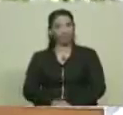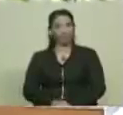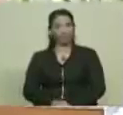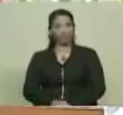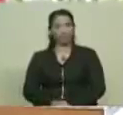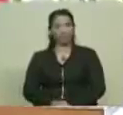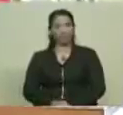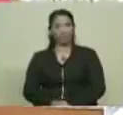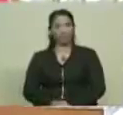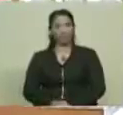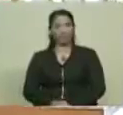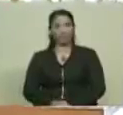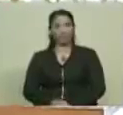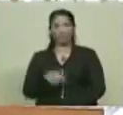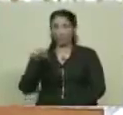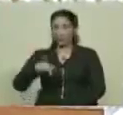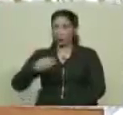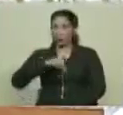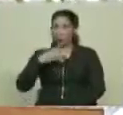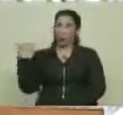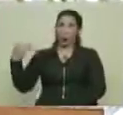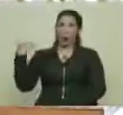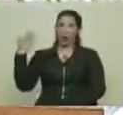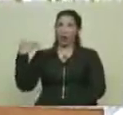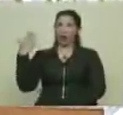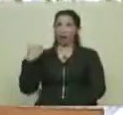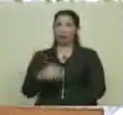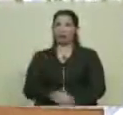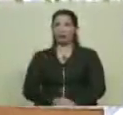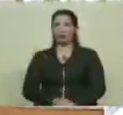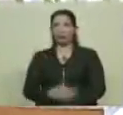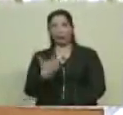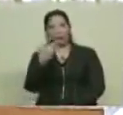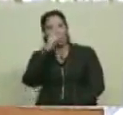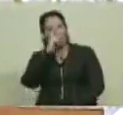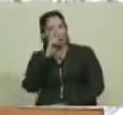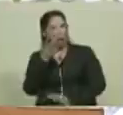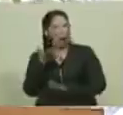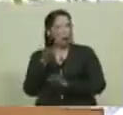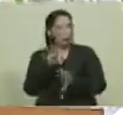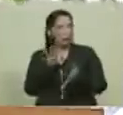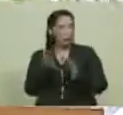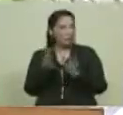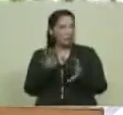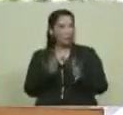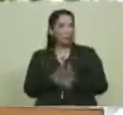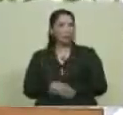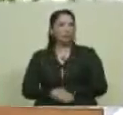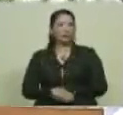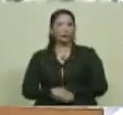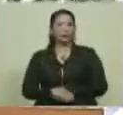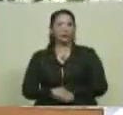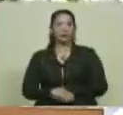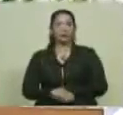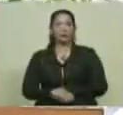Lara, Barquisimeto. Aquí estuvimos nosotros hace como 2 años, sería por esta fecha, ¿no? 3 años ya, 2018.